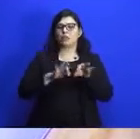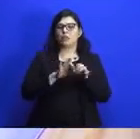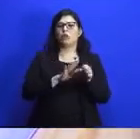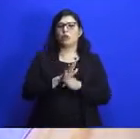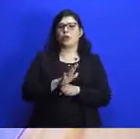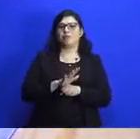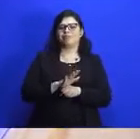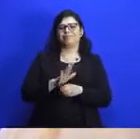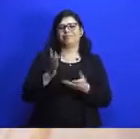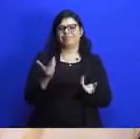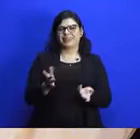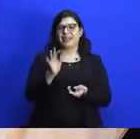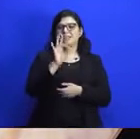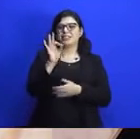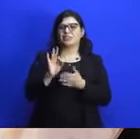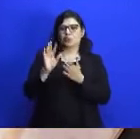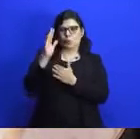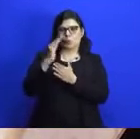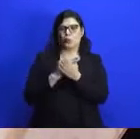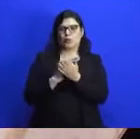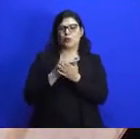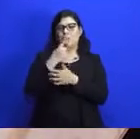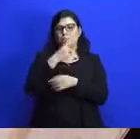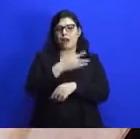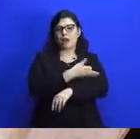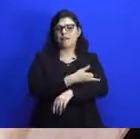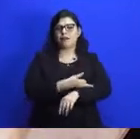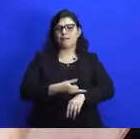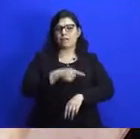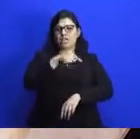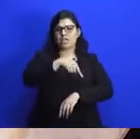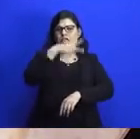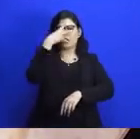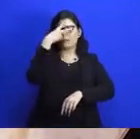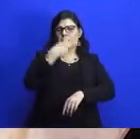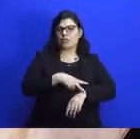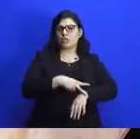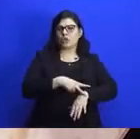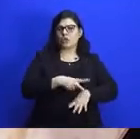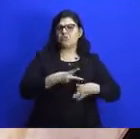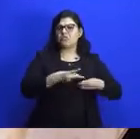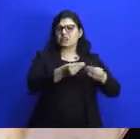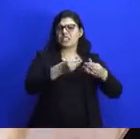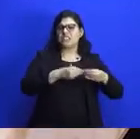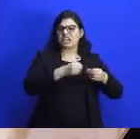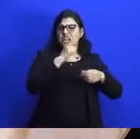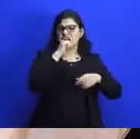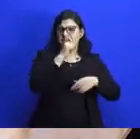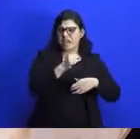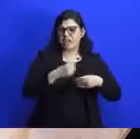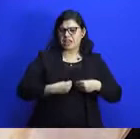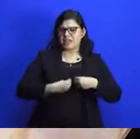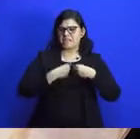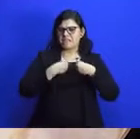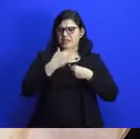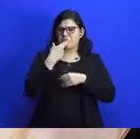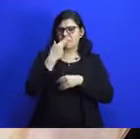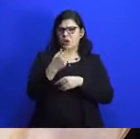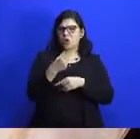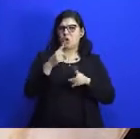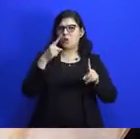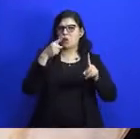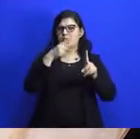para ayudar a las familias en México a ahorrar dinero y vivir mejor. Y para llevar a cabo nuestro propósito,